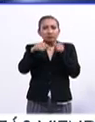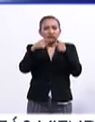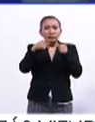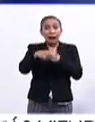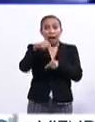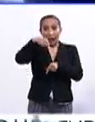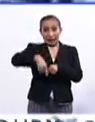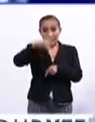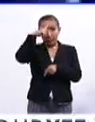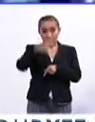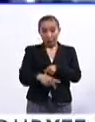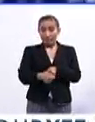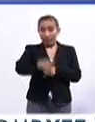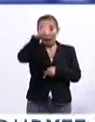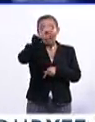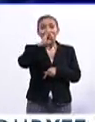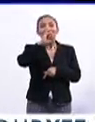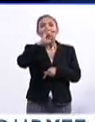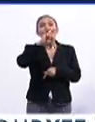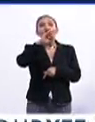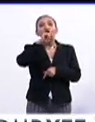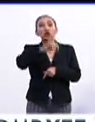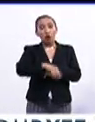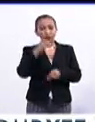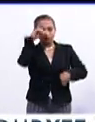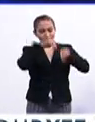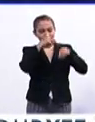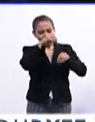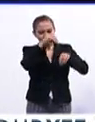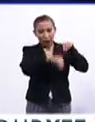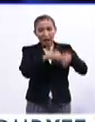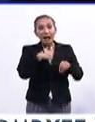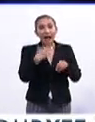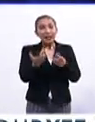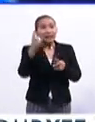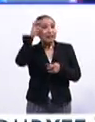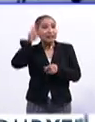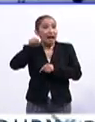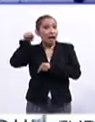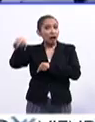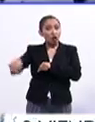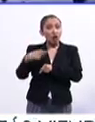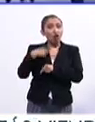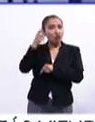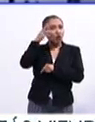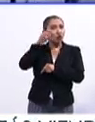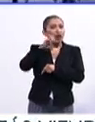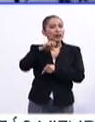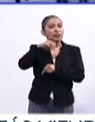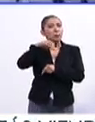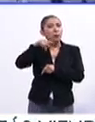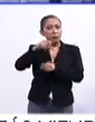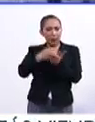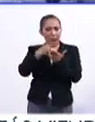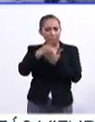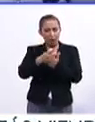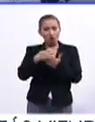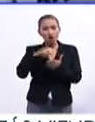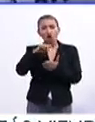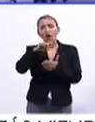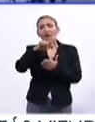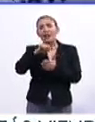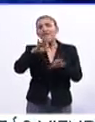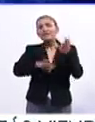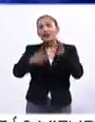en méxico el primer sincrotrón será construido en el estado de hidalgo y el doctor smith premio nobel de física